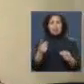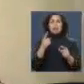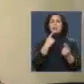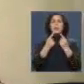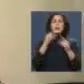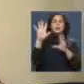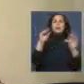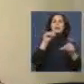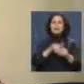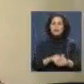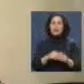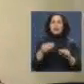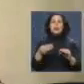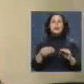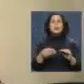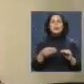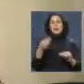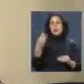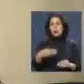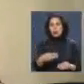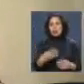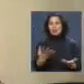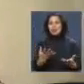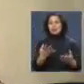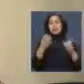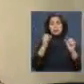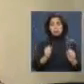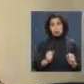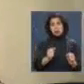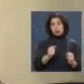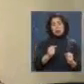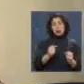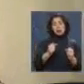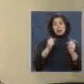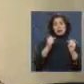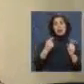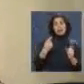El único peligro es que la elección municipal se llene de contenido y no sea